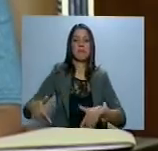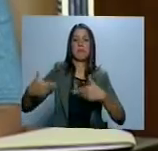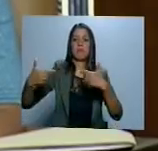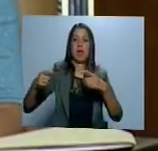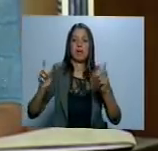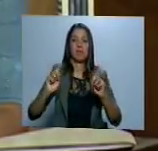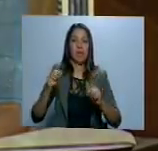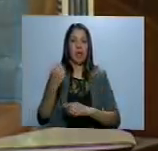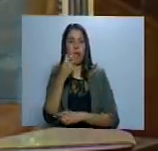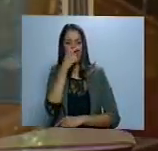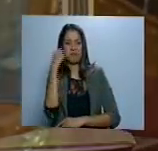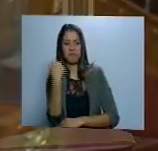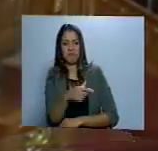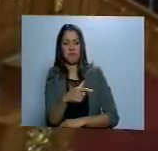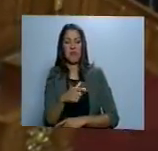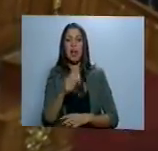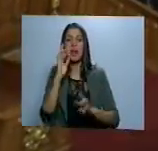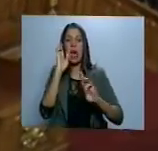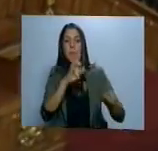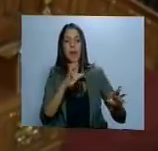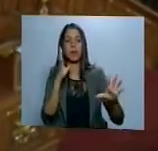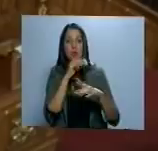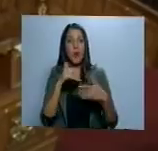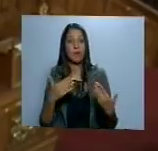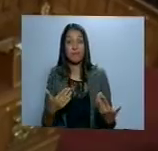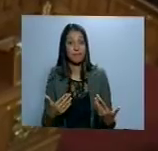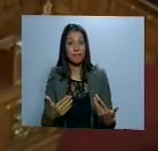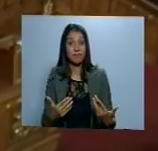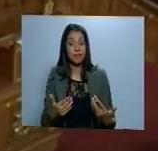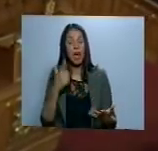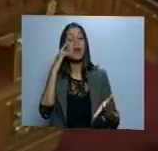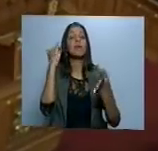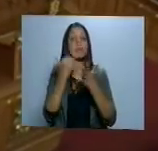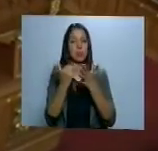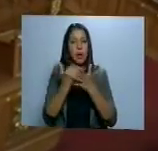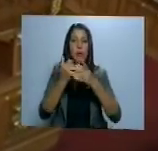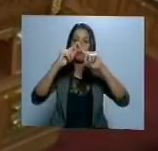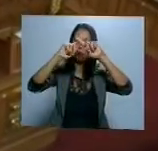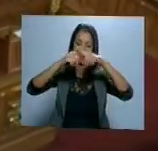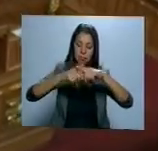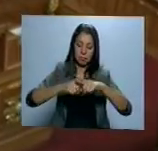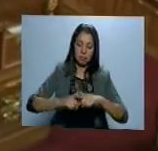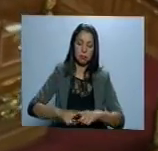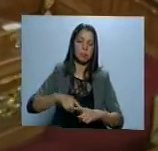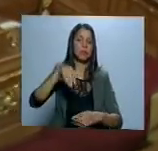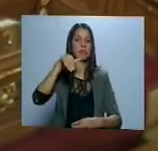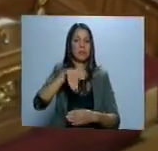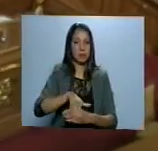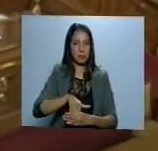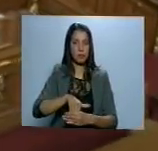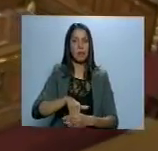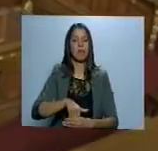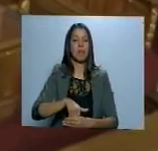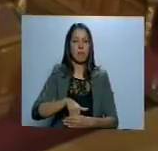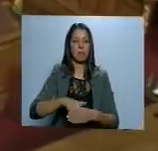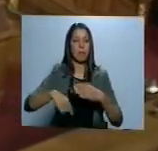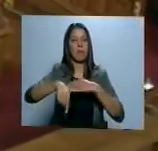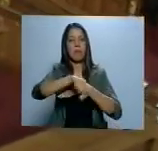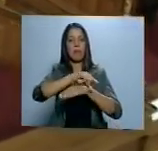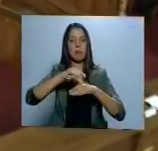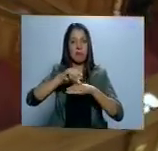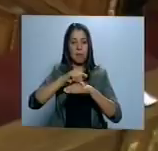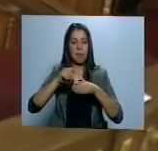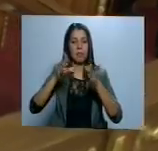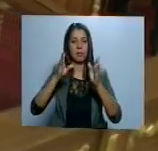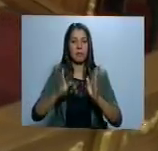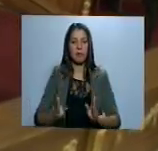y al pueblo no se le irrespeta. Allí están los resultados. Un gobernador electo a